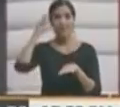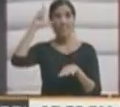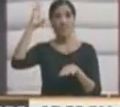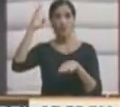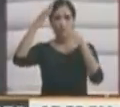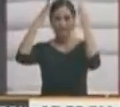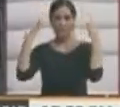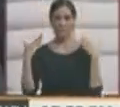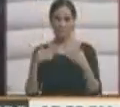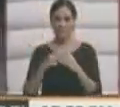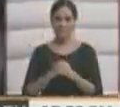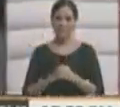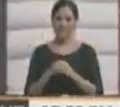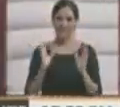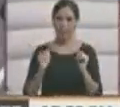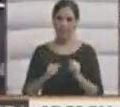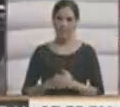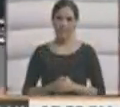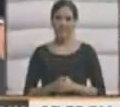chinita mediante. Chao.